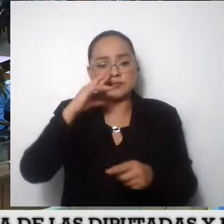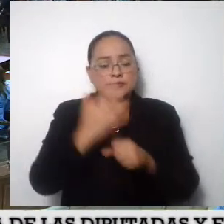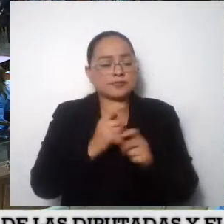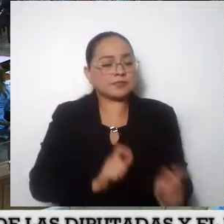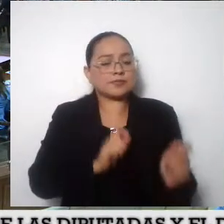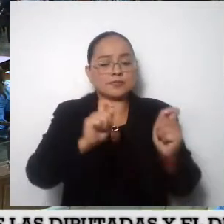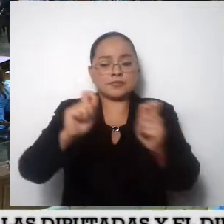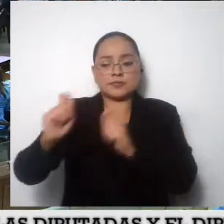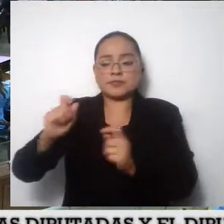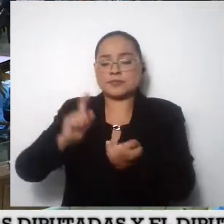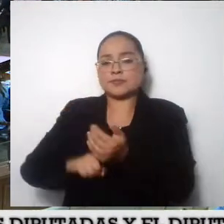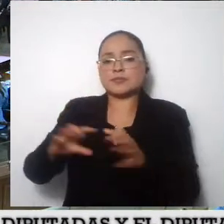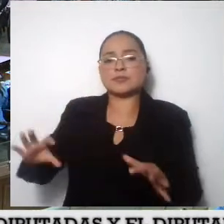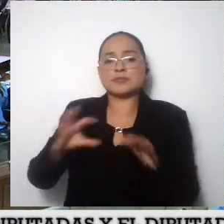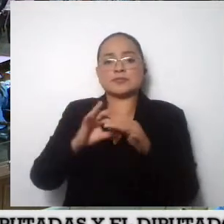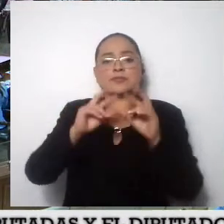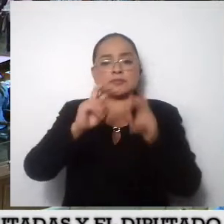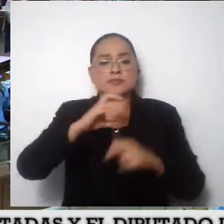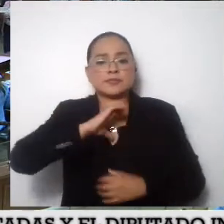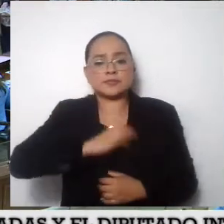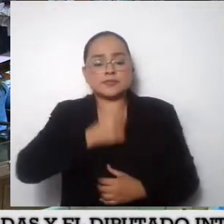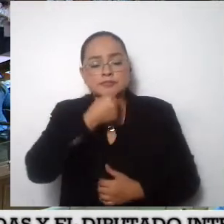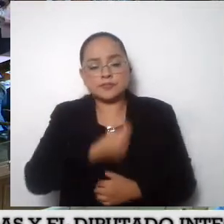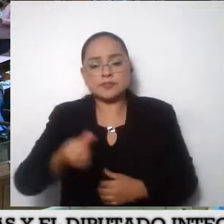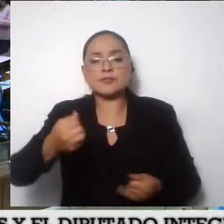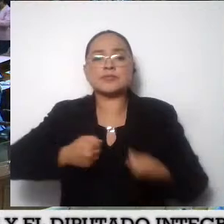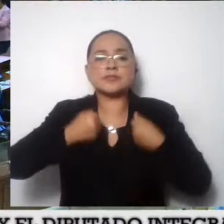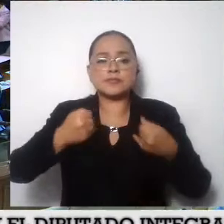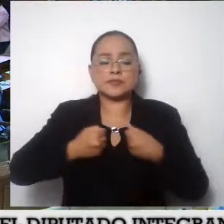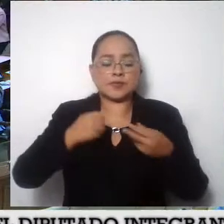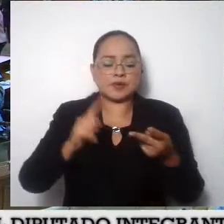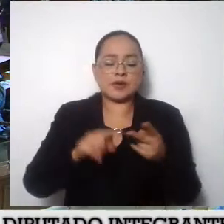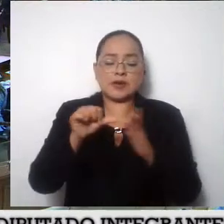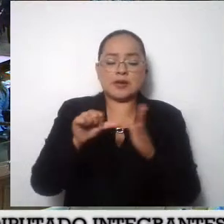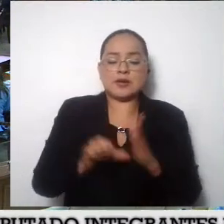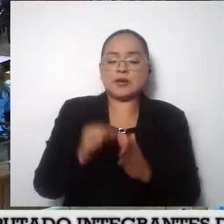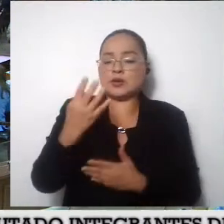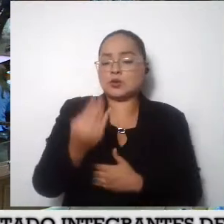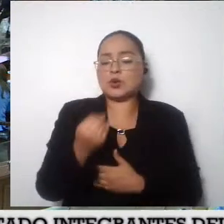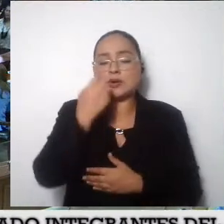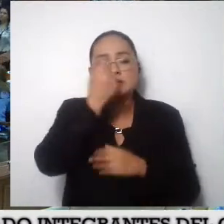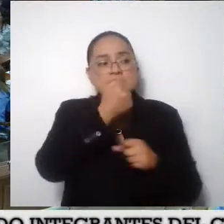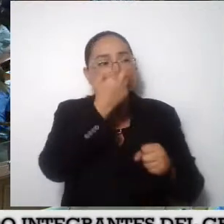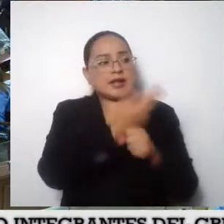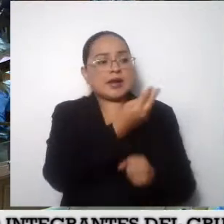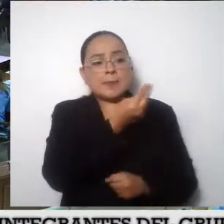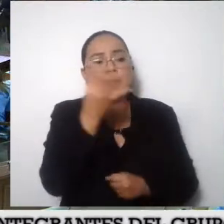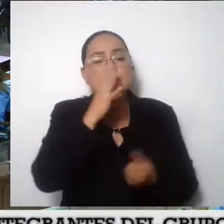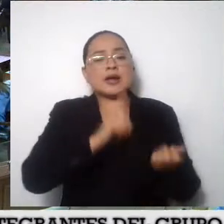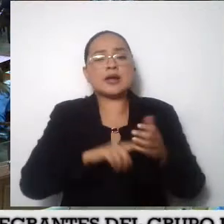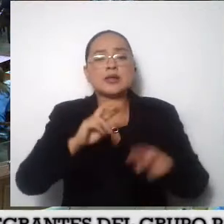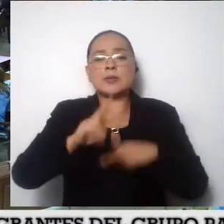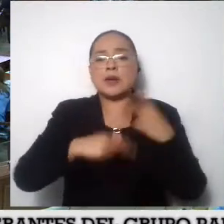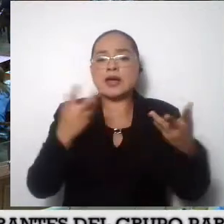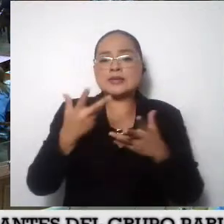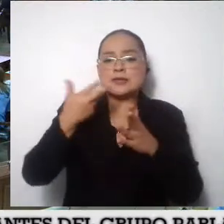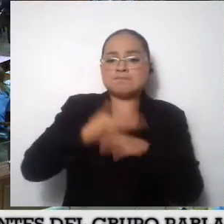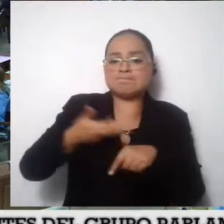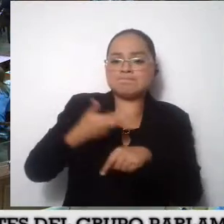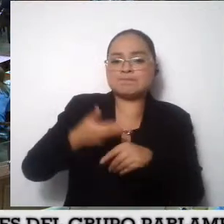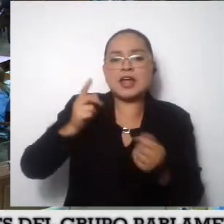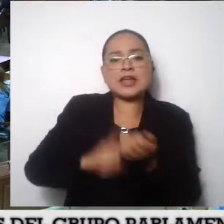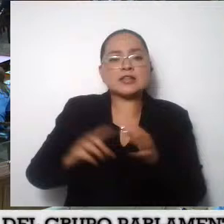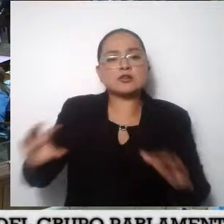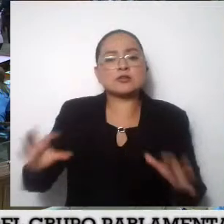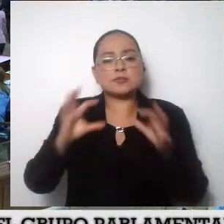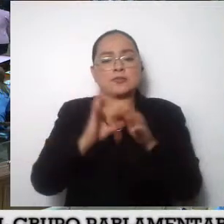ley en materia de cáncer de la infancia y adolescencia. Artículo noveno. La Secretaría se asegurará de implementar las medidas necesarias para la fundamentación